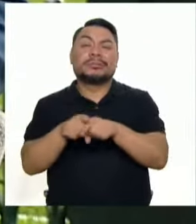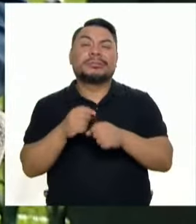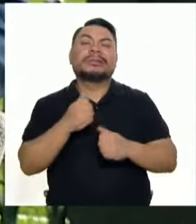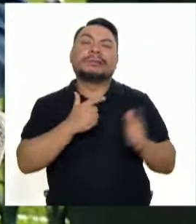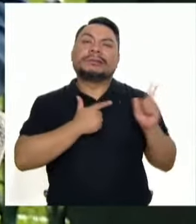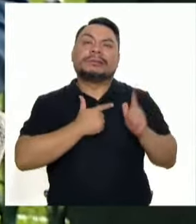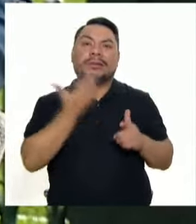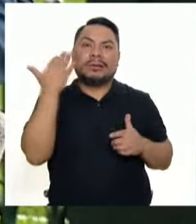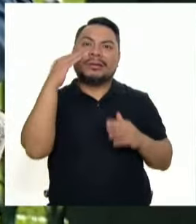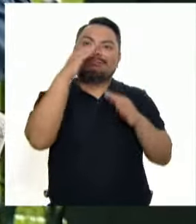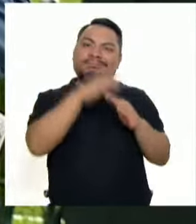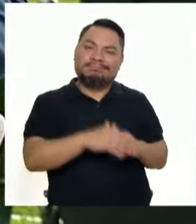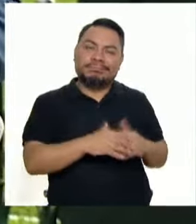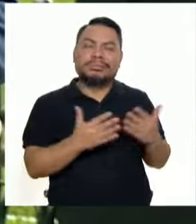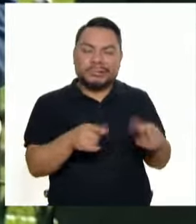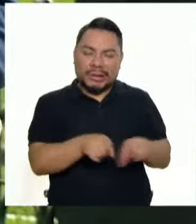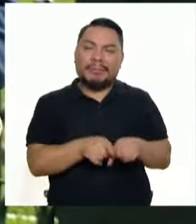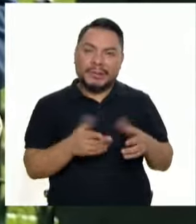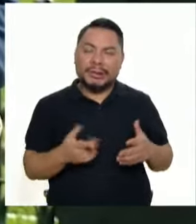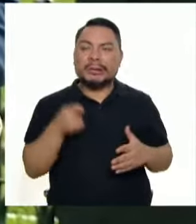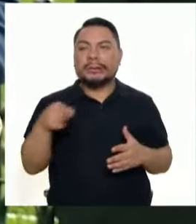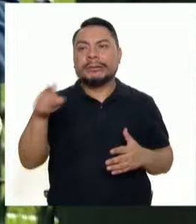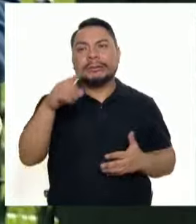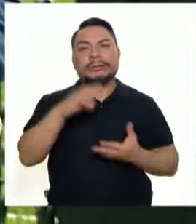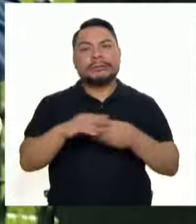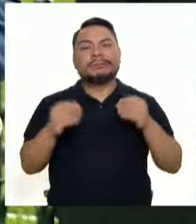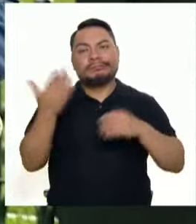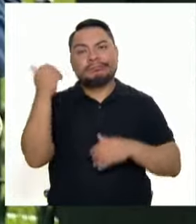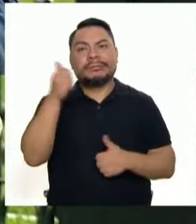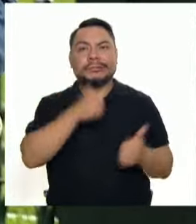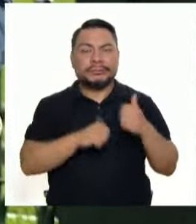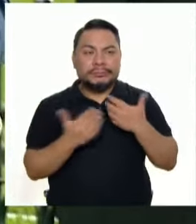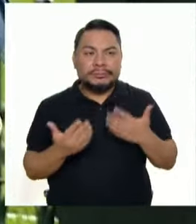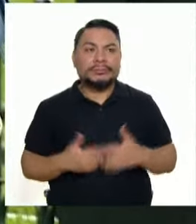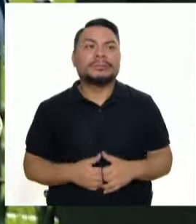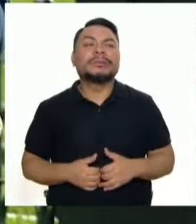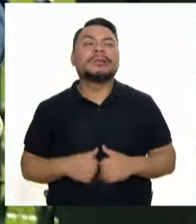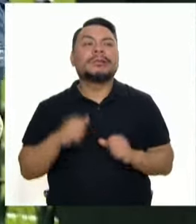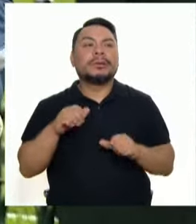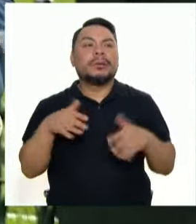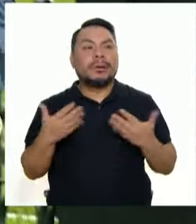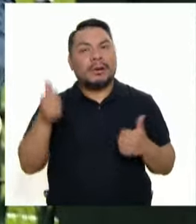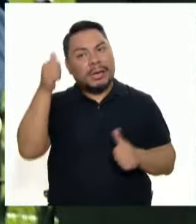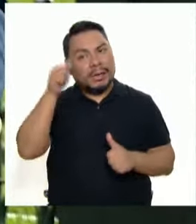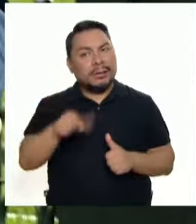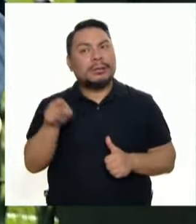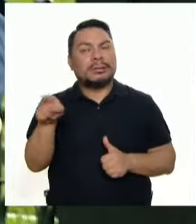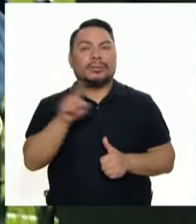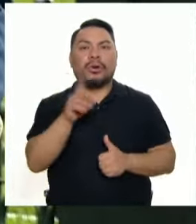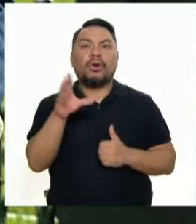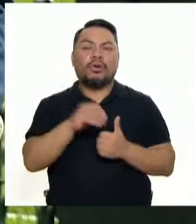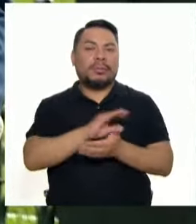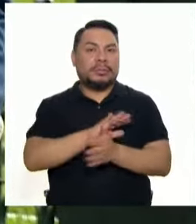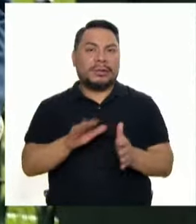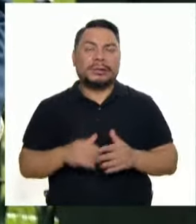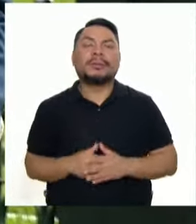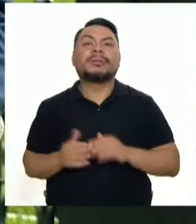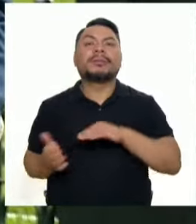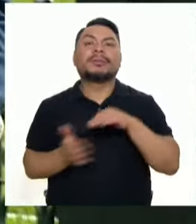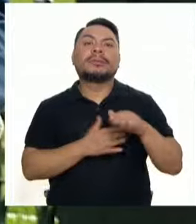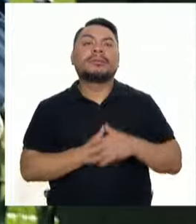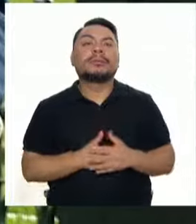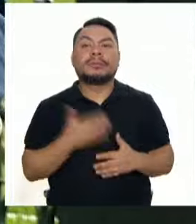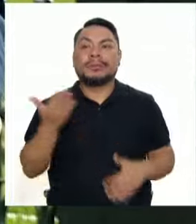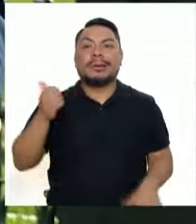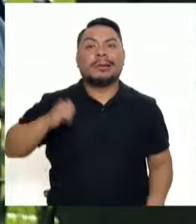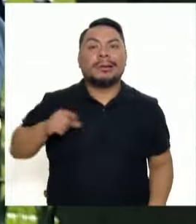esa historia que muchos quisiéramos olvidar, pero que necesariamente tenemos que recordarla, por supuesto que sí. Bueno, vamos a hablar ahora con